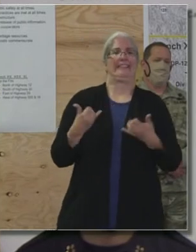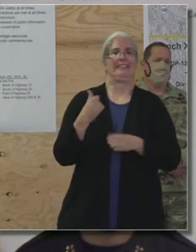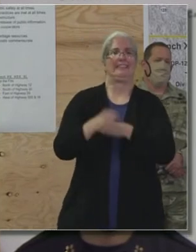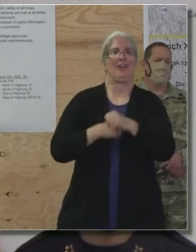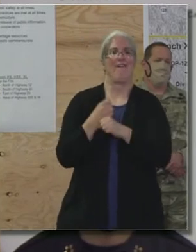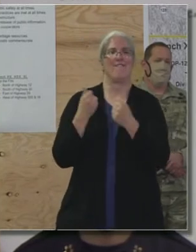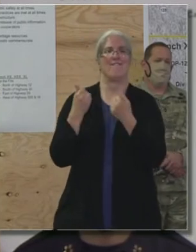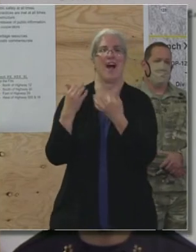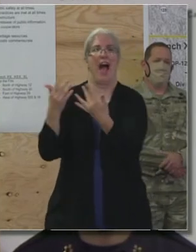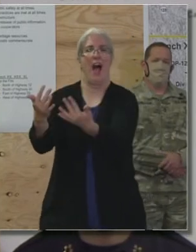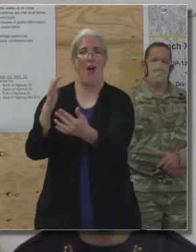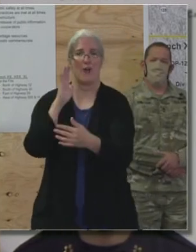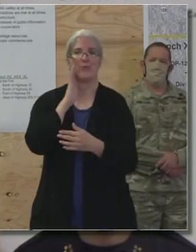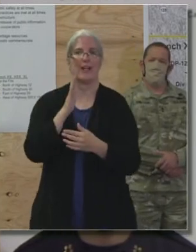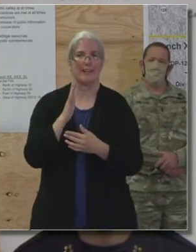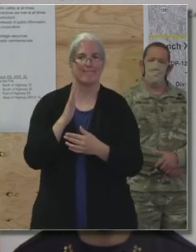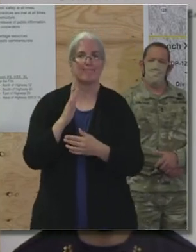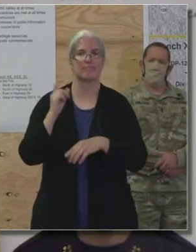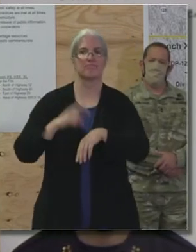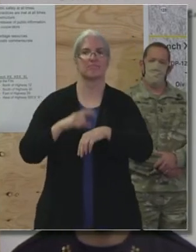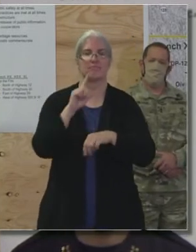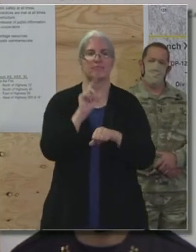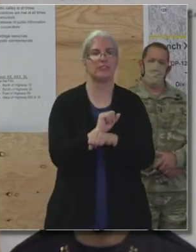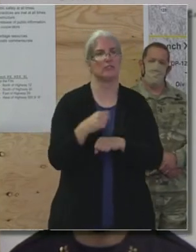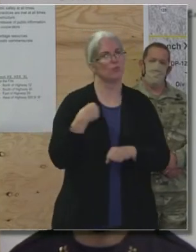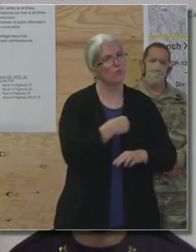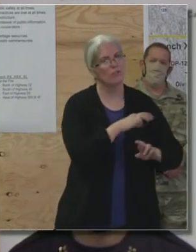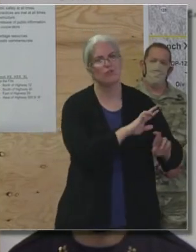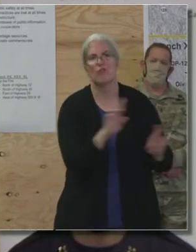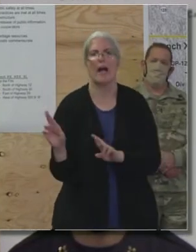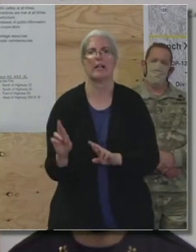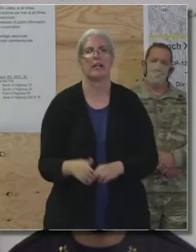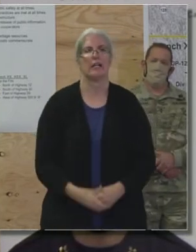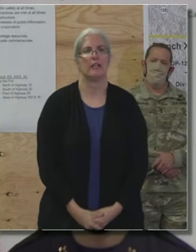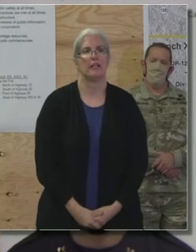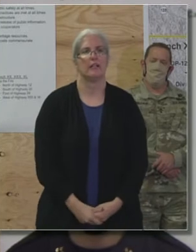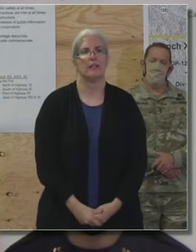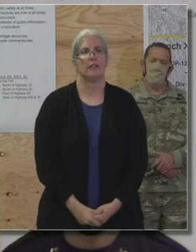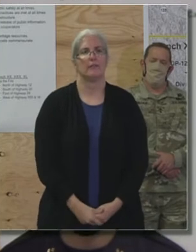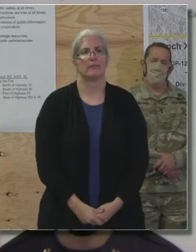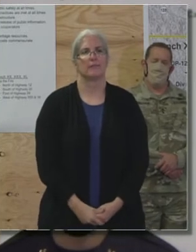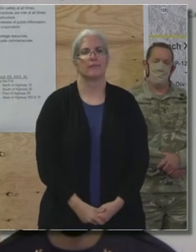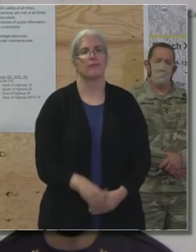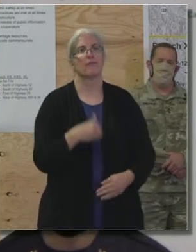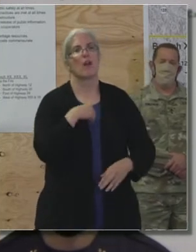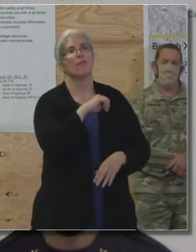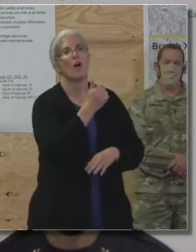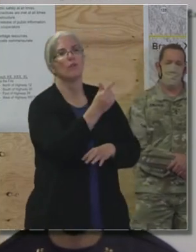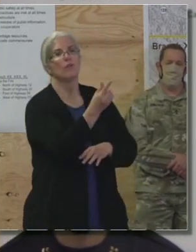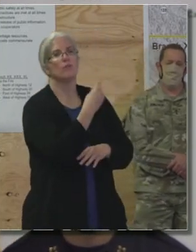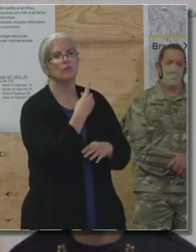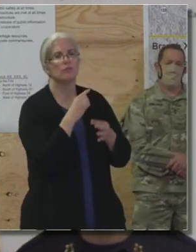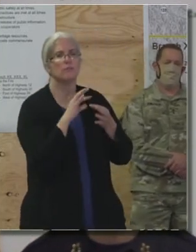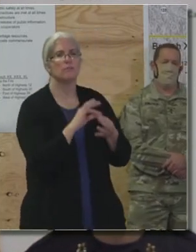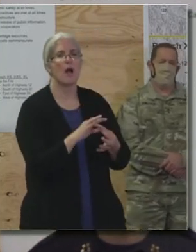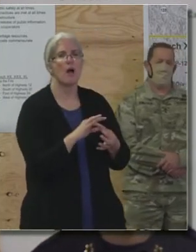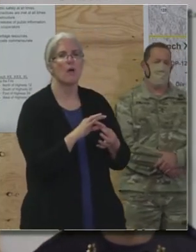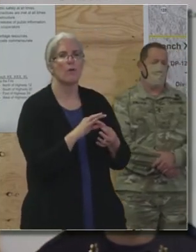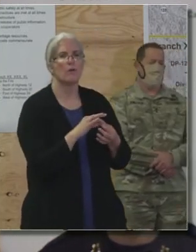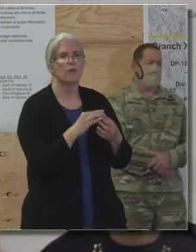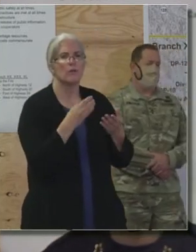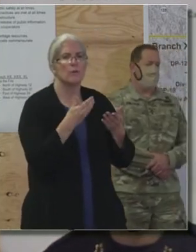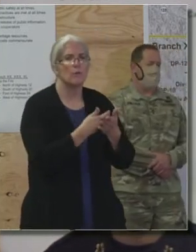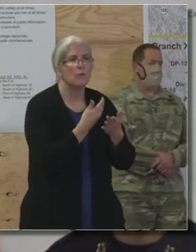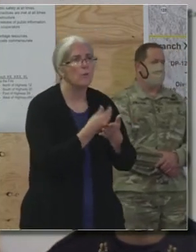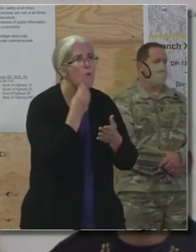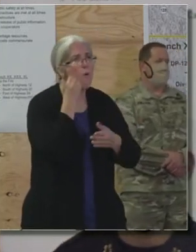a la temporada de incendios y una pregunta de la organización construir casas